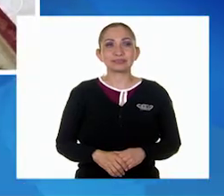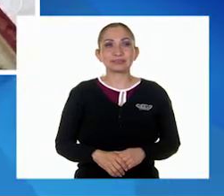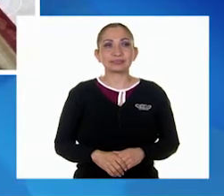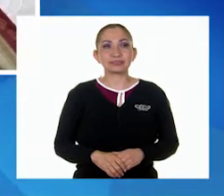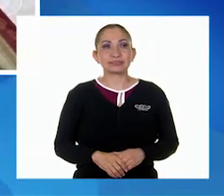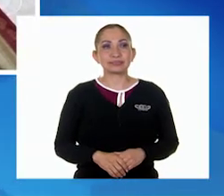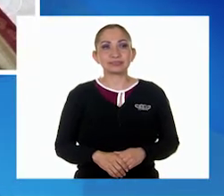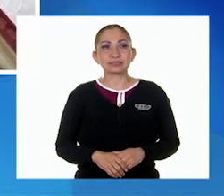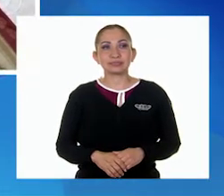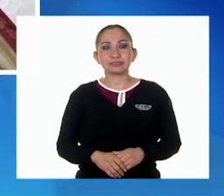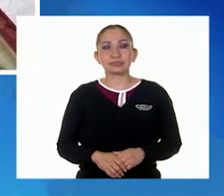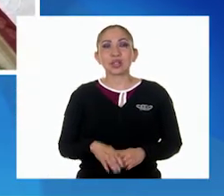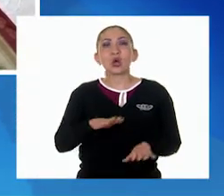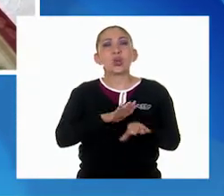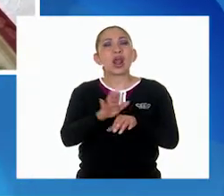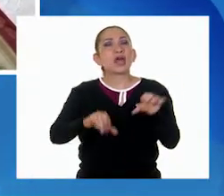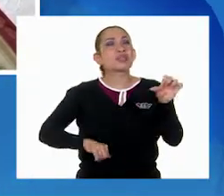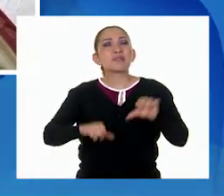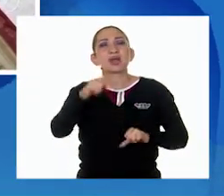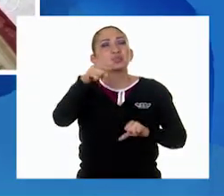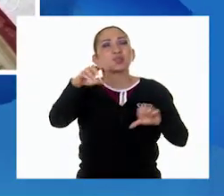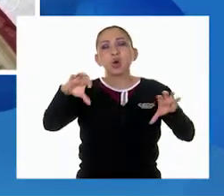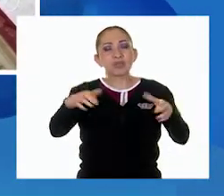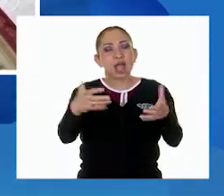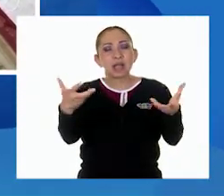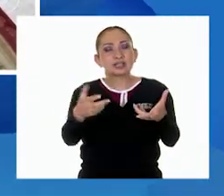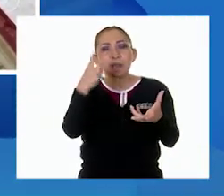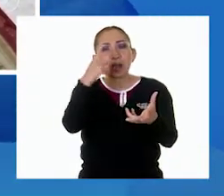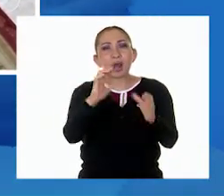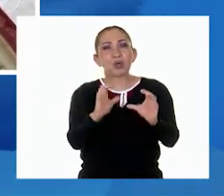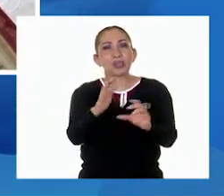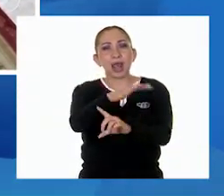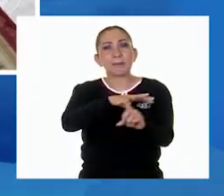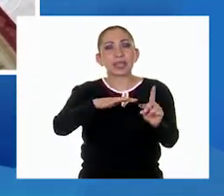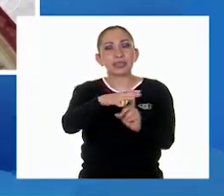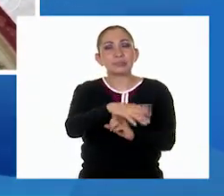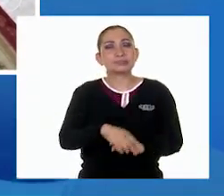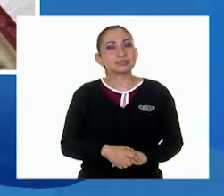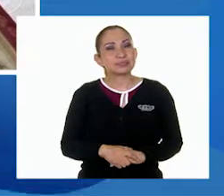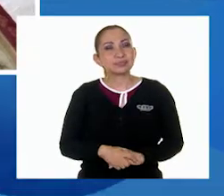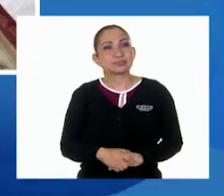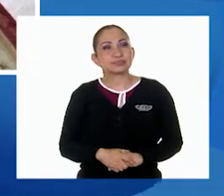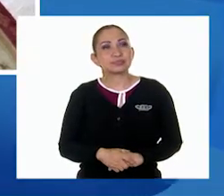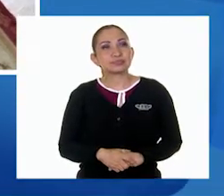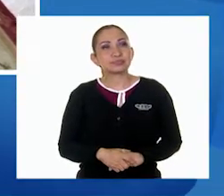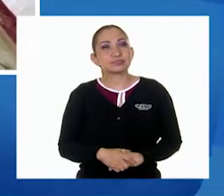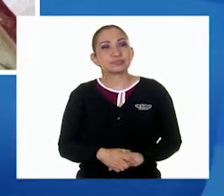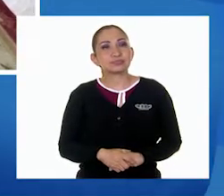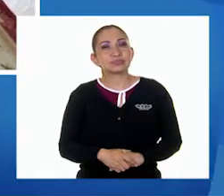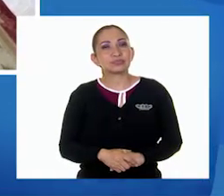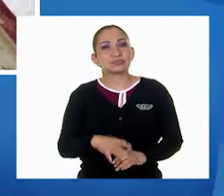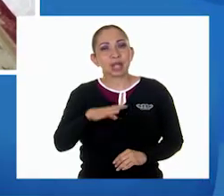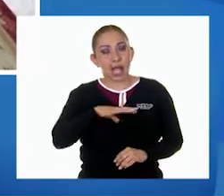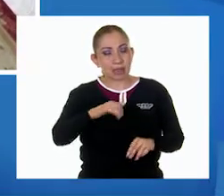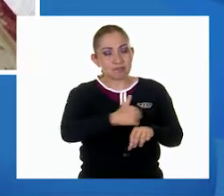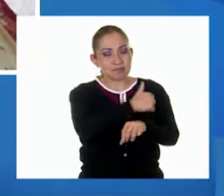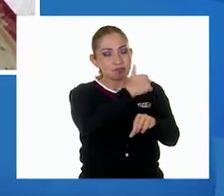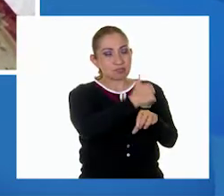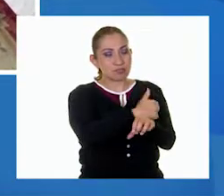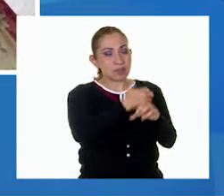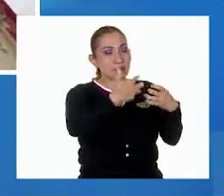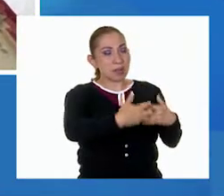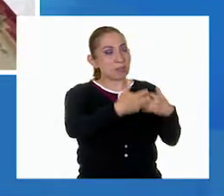¿Qué acciones realizan en tu comunidad para cuidar el medio ambiente? no poner fábricas en los